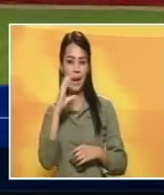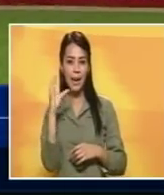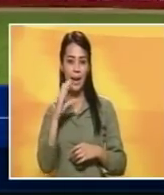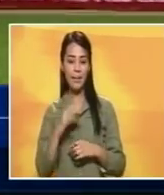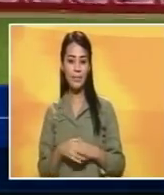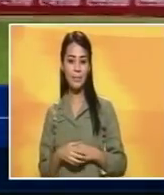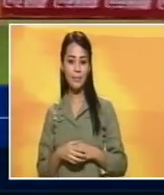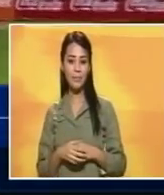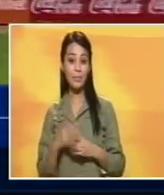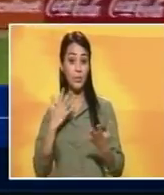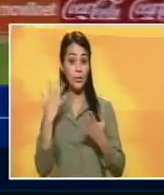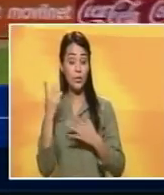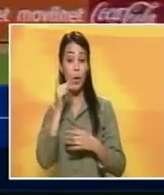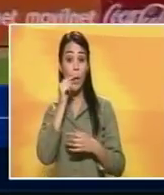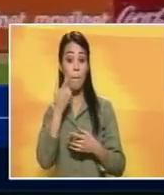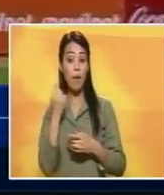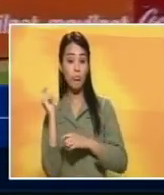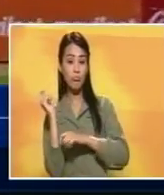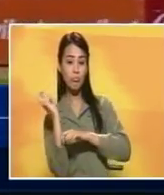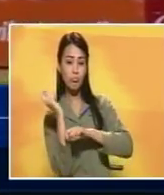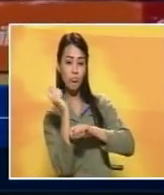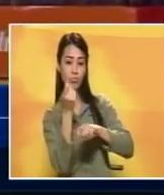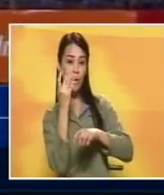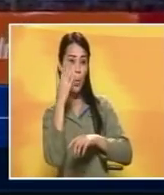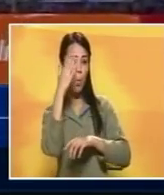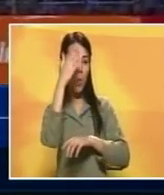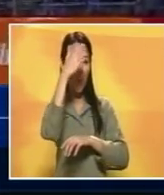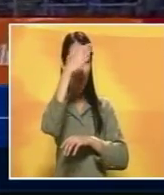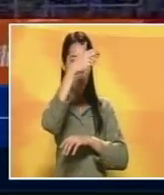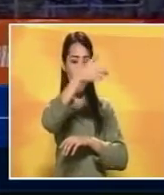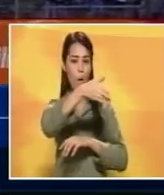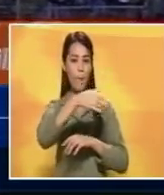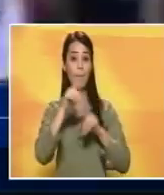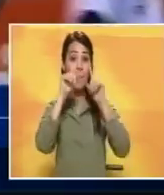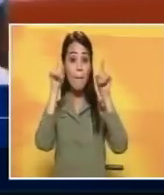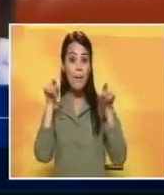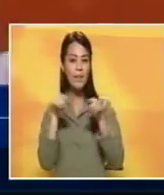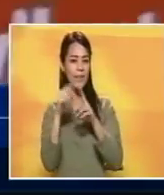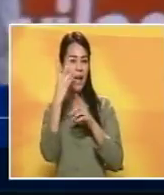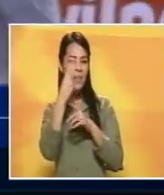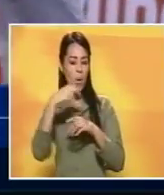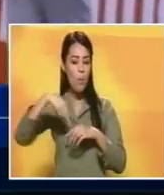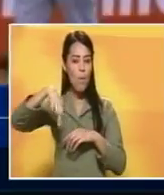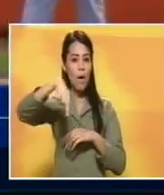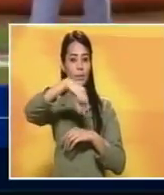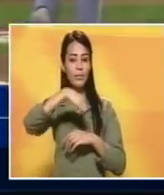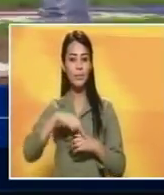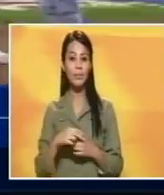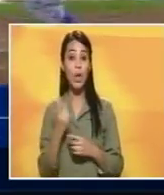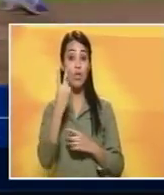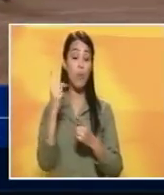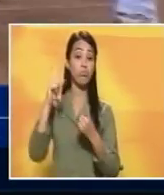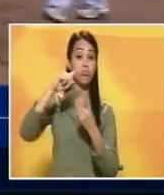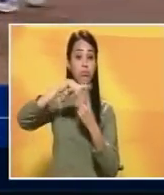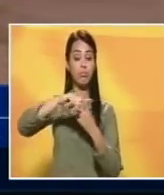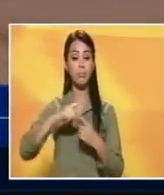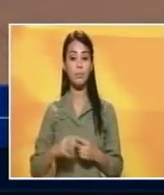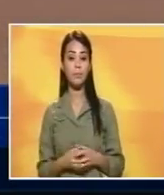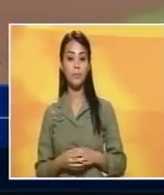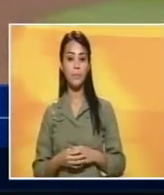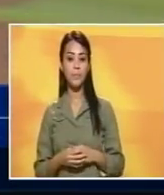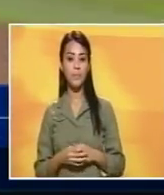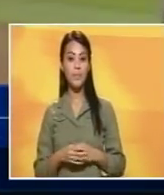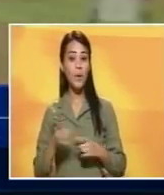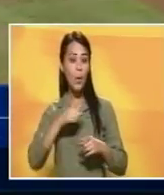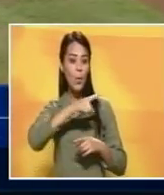entrada y Jesús Valdés con 1 a bordo envió la pelota a mitad de las gradas para abrir la pizarra. Los turcos agregaron 2 más en el quinto con batazo de 4 esquinas de